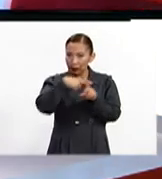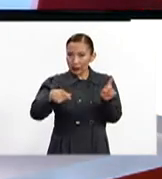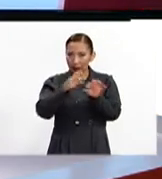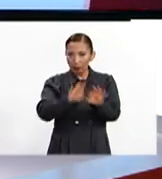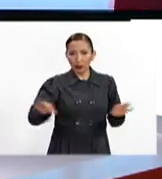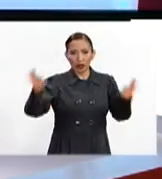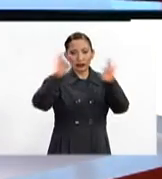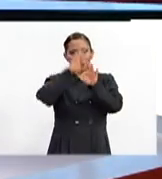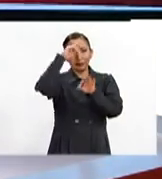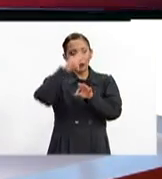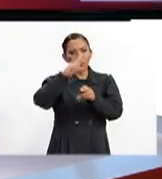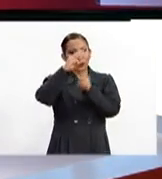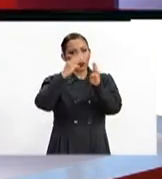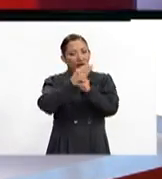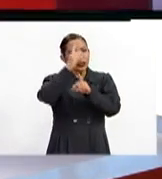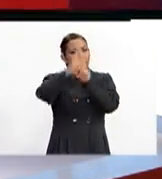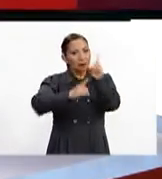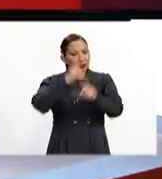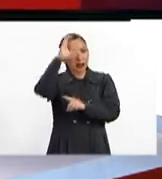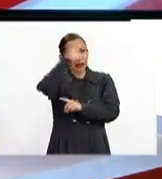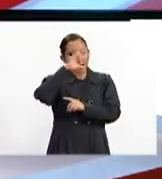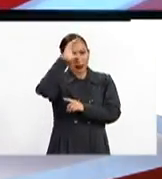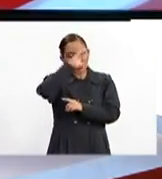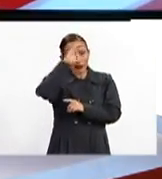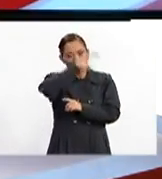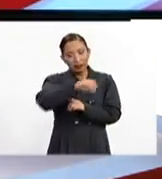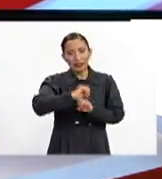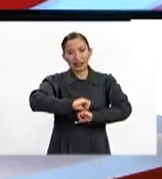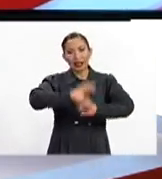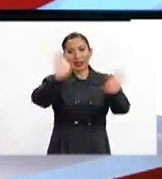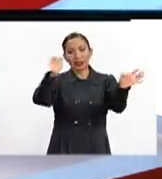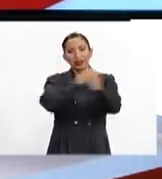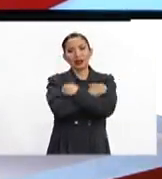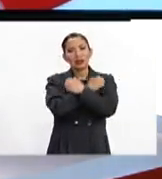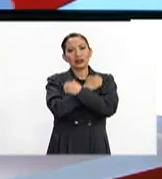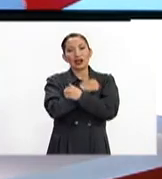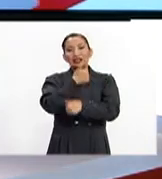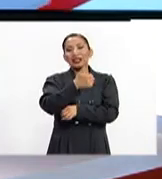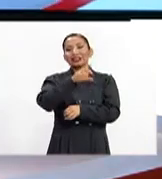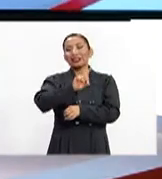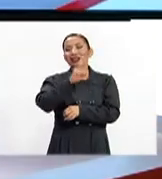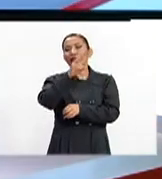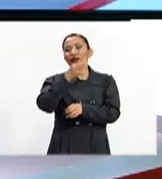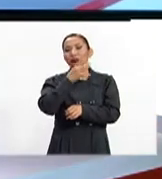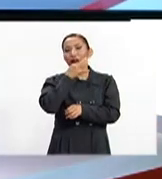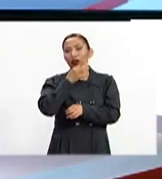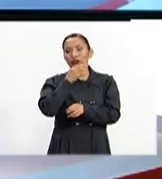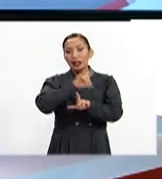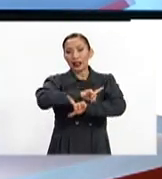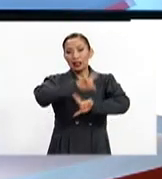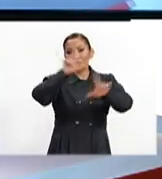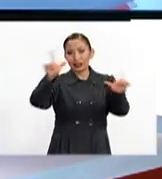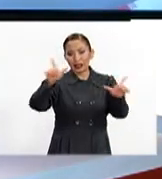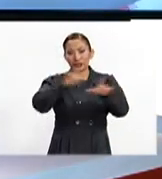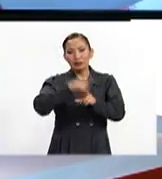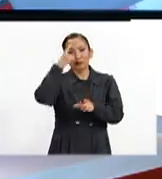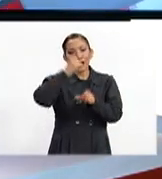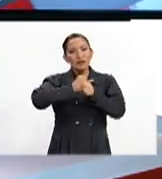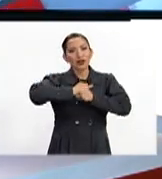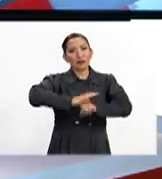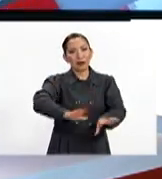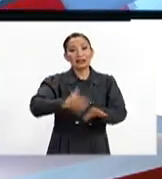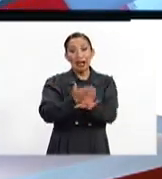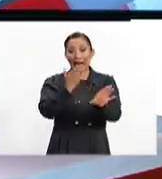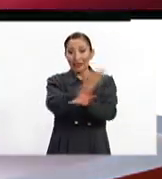lo más relevante de México, el mundo, los deportes, la cultura, por supuesto, la educación. Son las 6:32. Estamos listos para